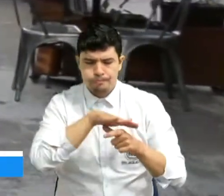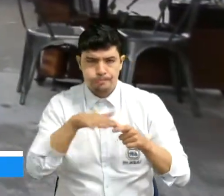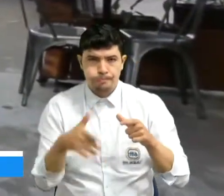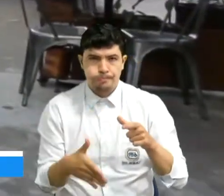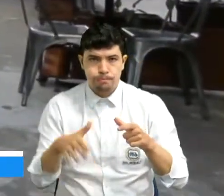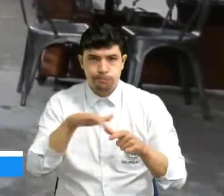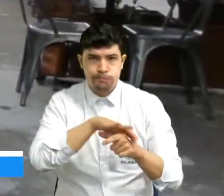digitales